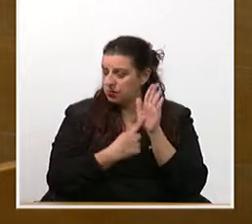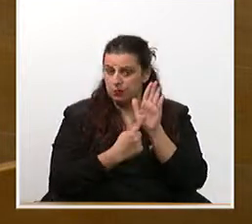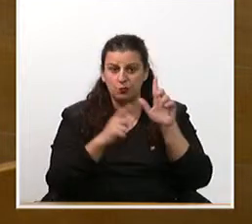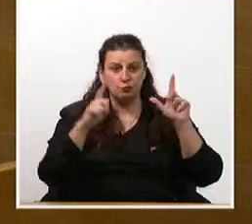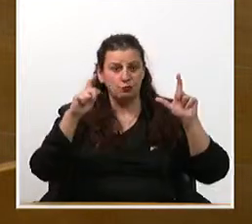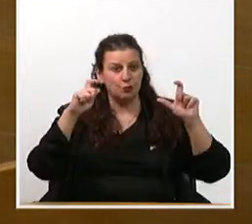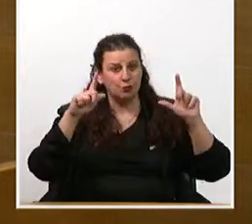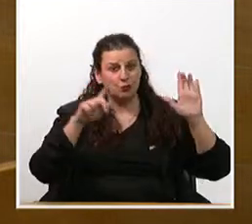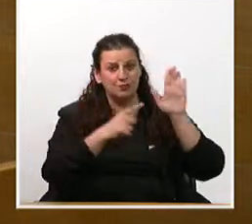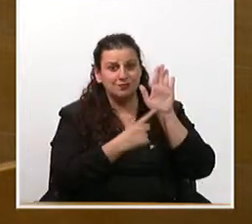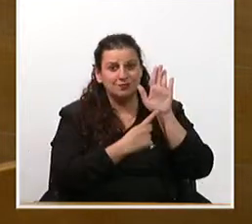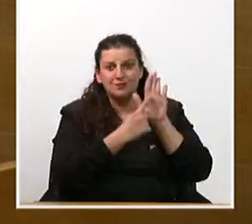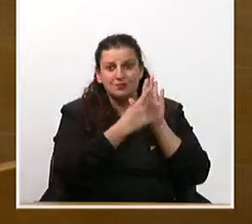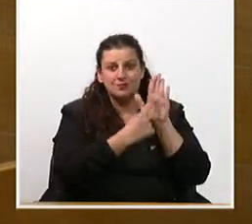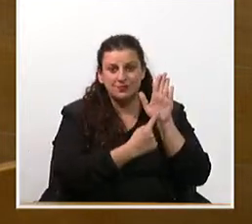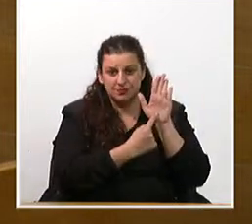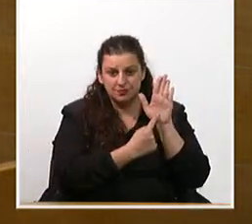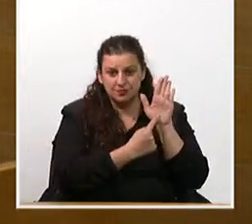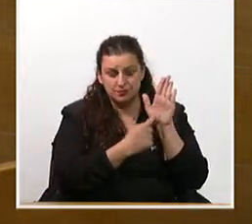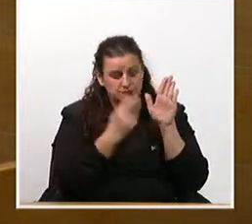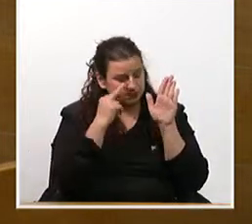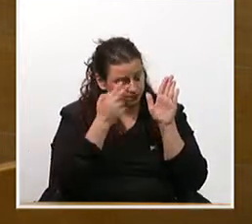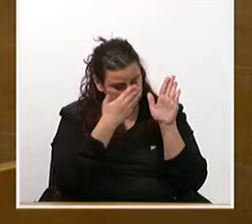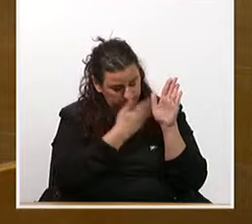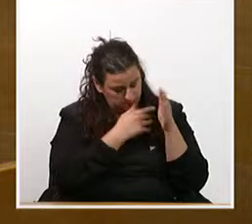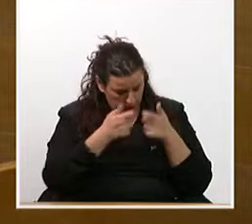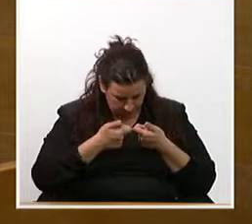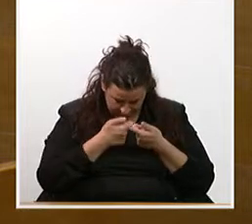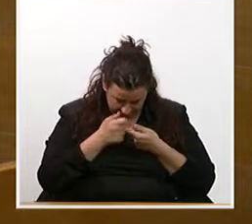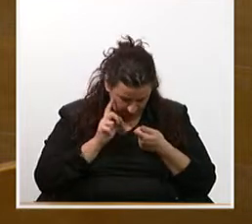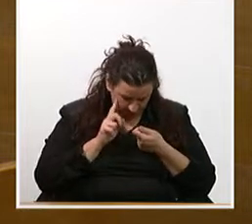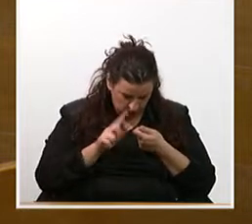que estao que no mir está